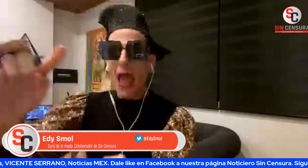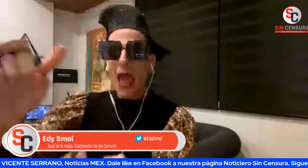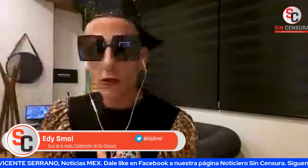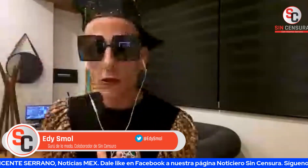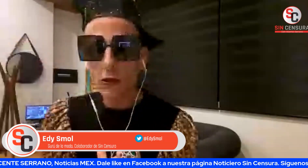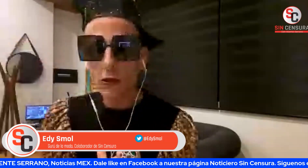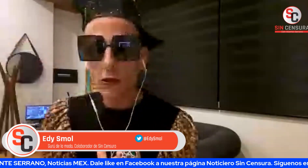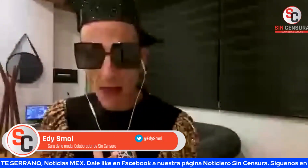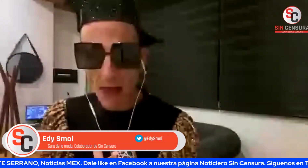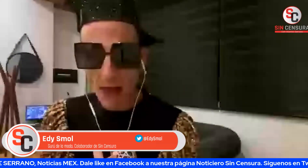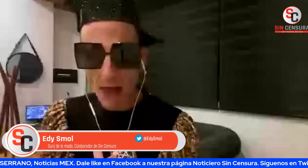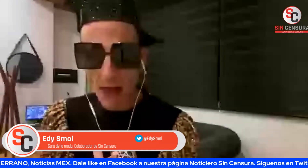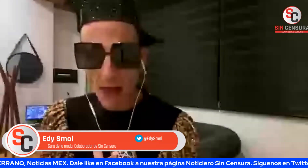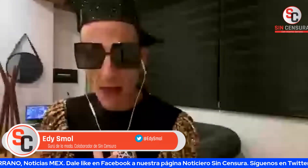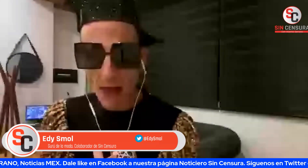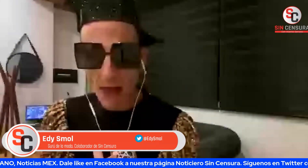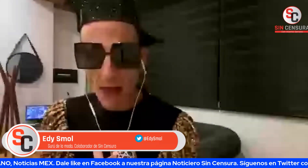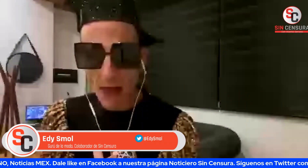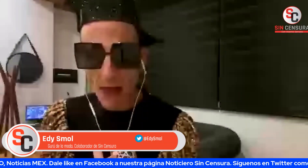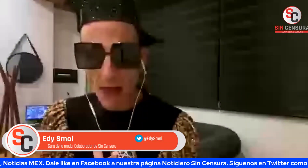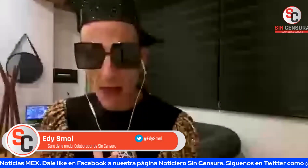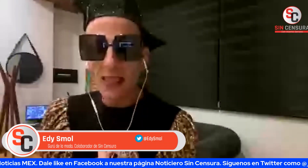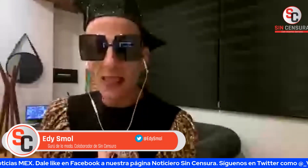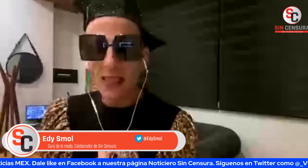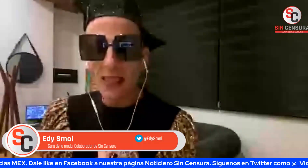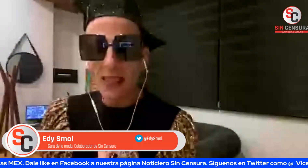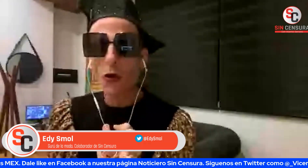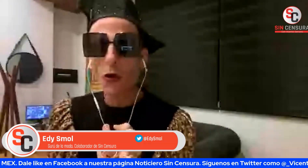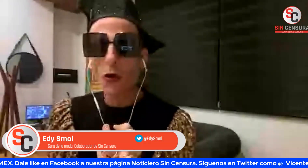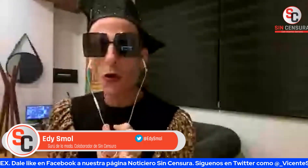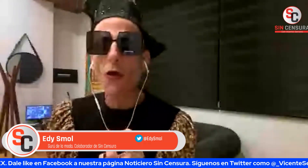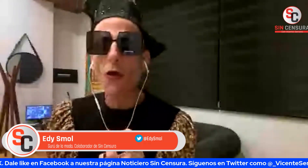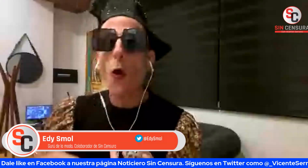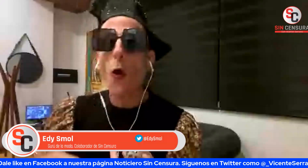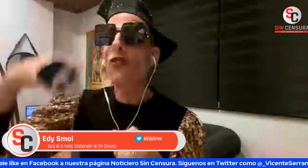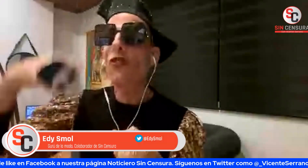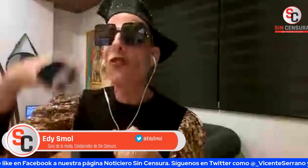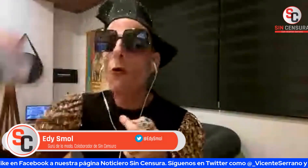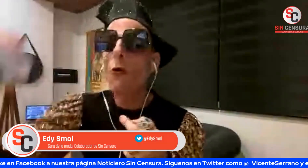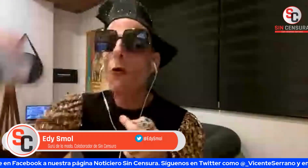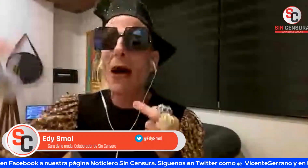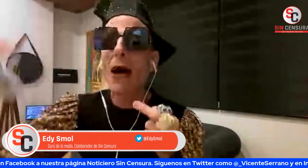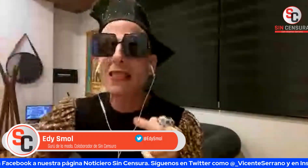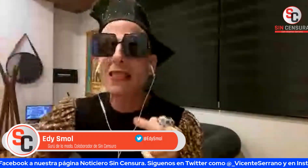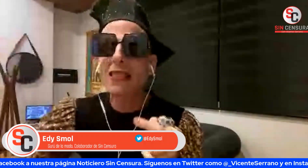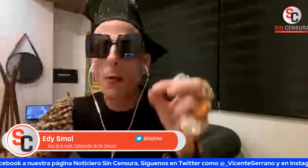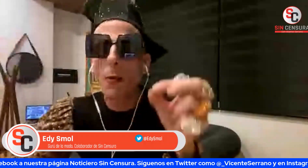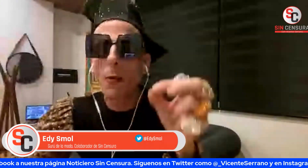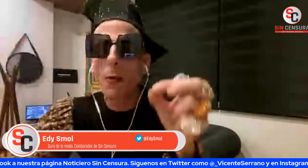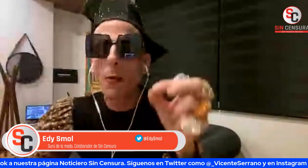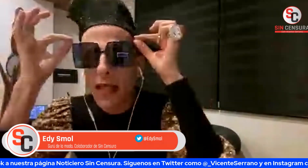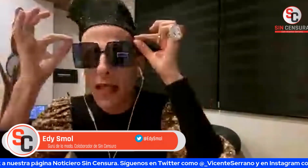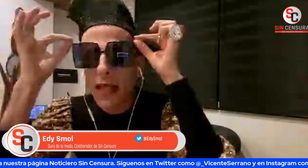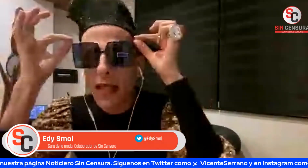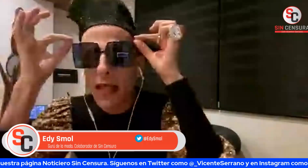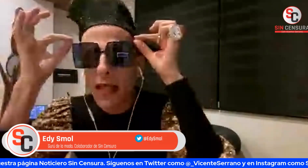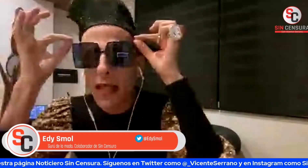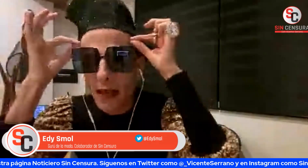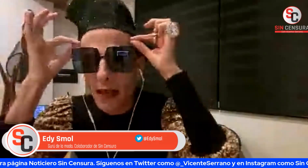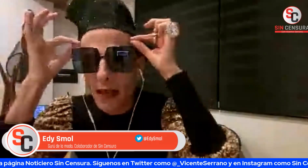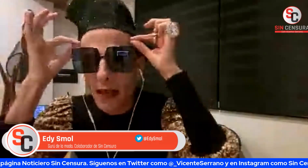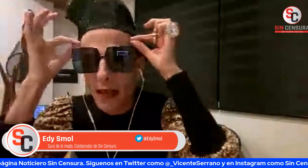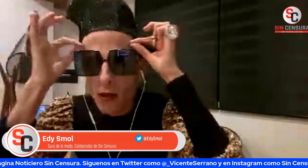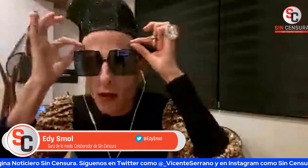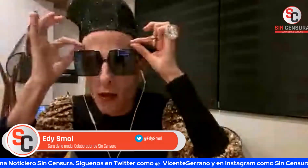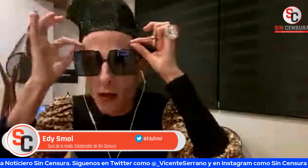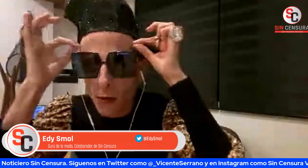en todos los megaproyectos y megaobras sin haber contratado deuda para esas obras. Entiendan,